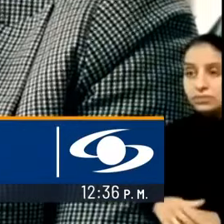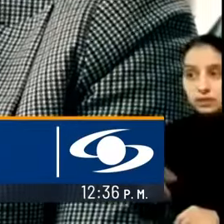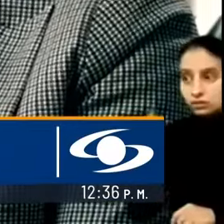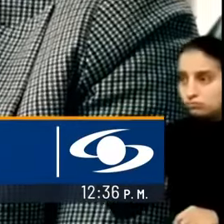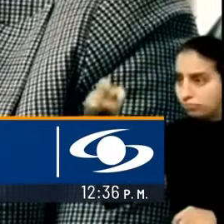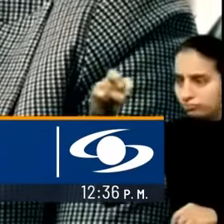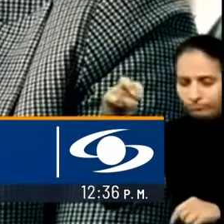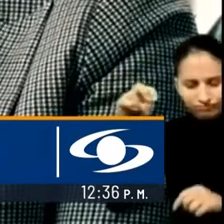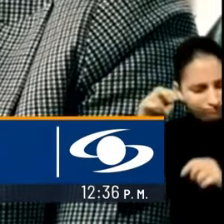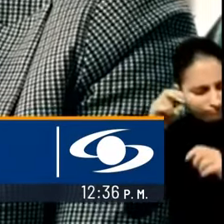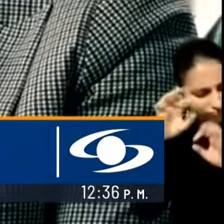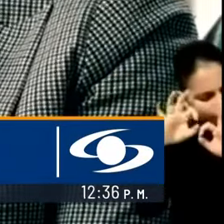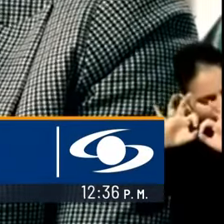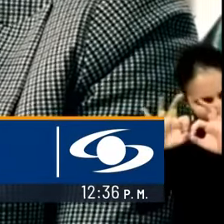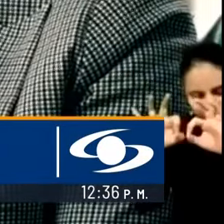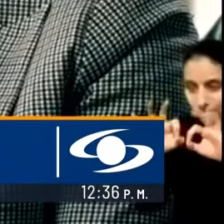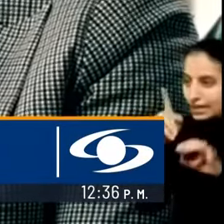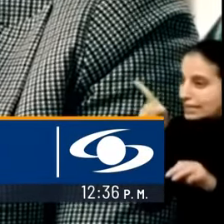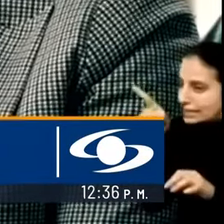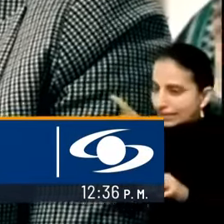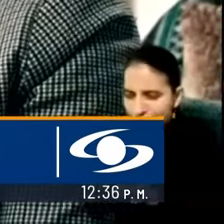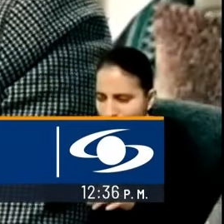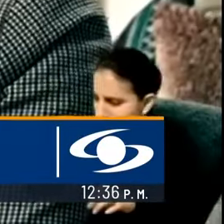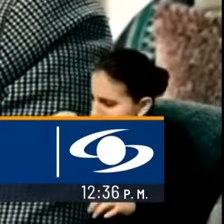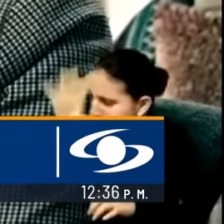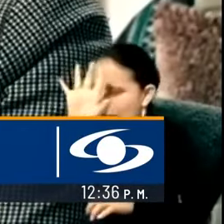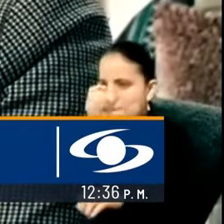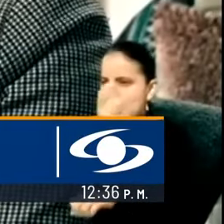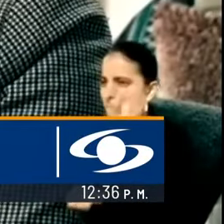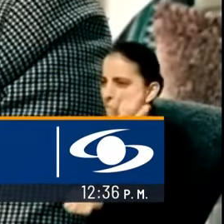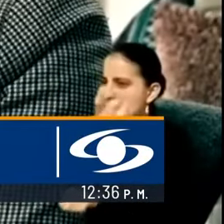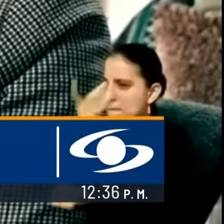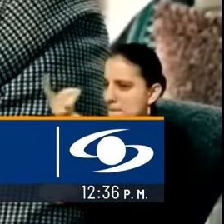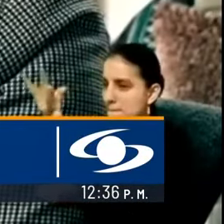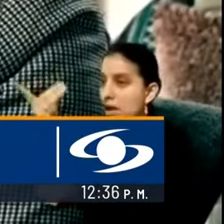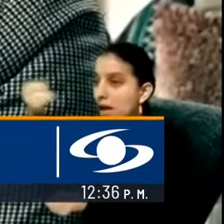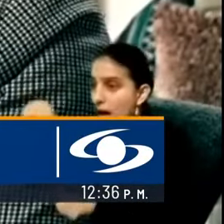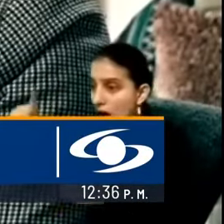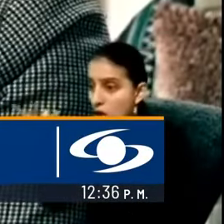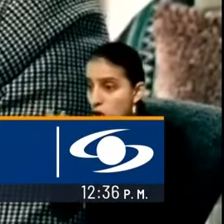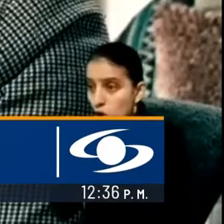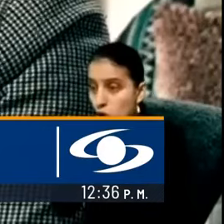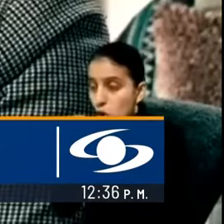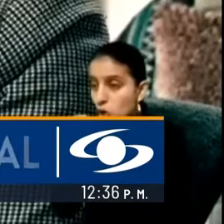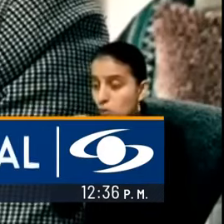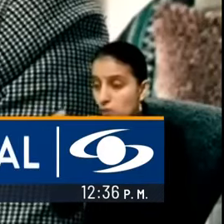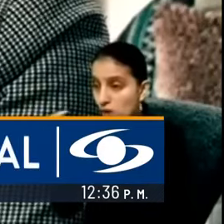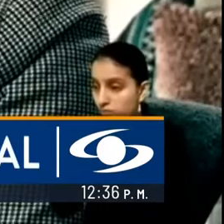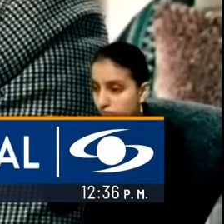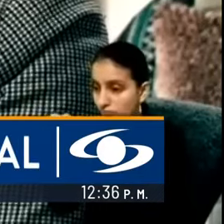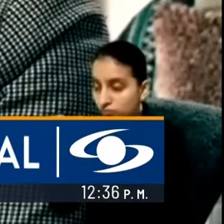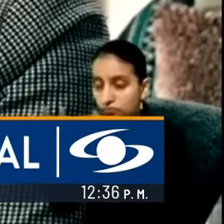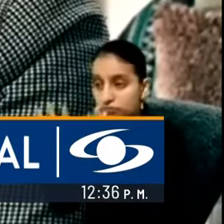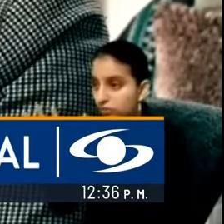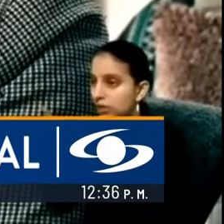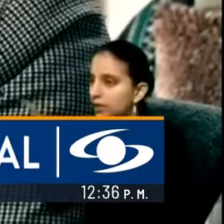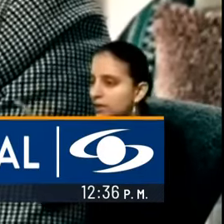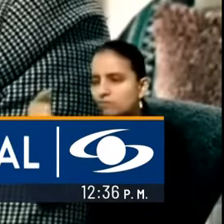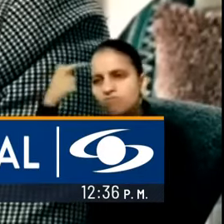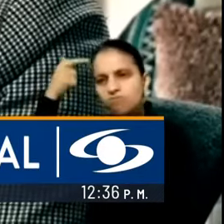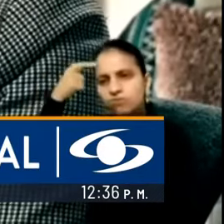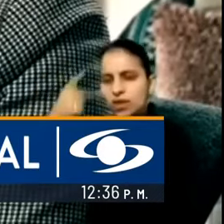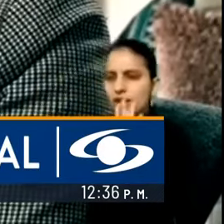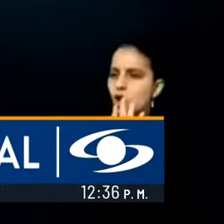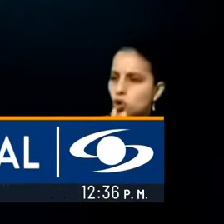carácter distinto. Nuestros fiscales trabajan con autonomía e independencia y su guía es la Constitución, la ley y